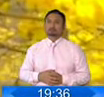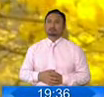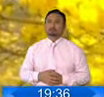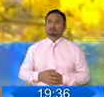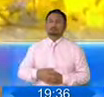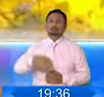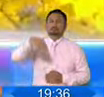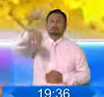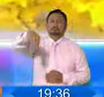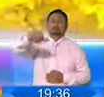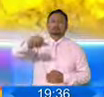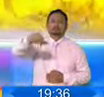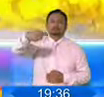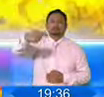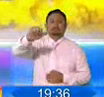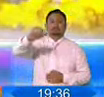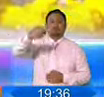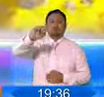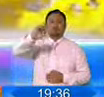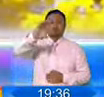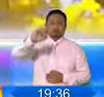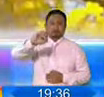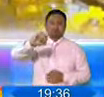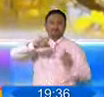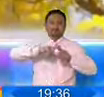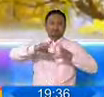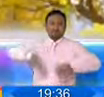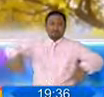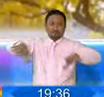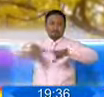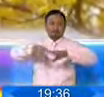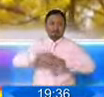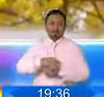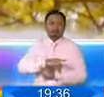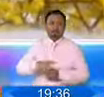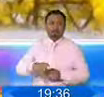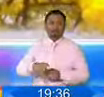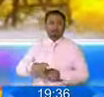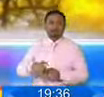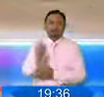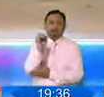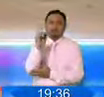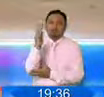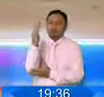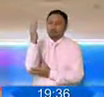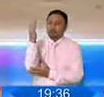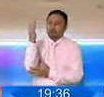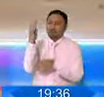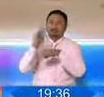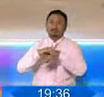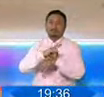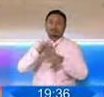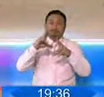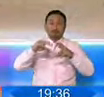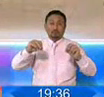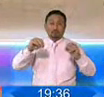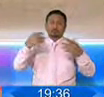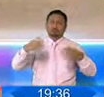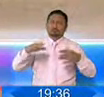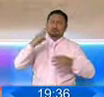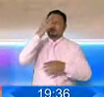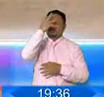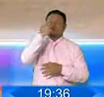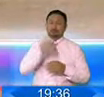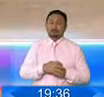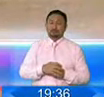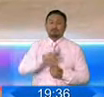Manga Urco, Bolas Pampa y Cazaderos es un lugar en donde el tiempo parece detenerse ante la maravilla de la naturaleza. Ubicado